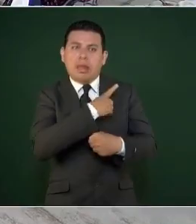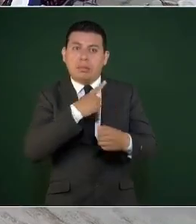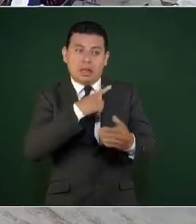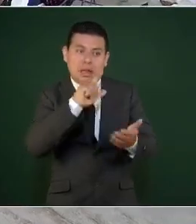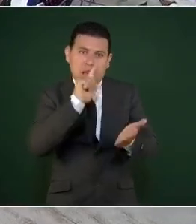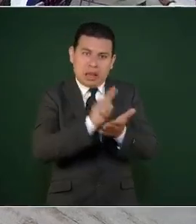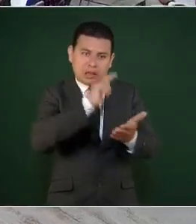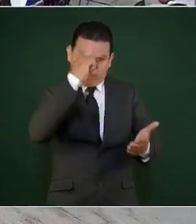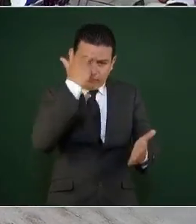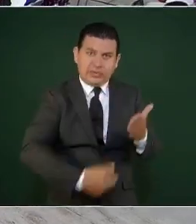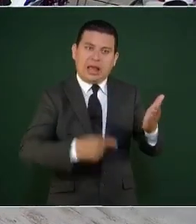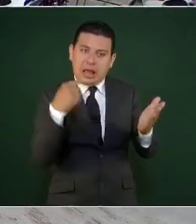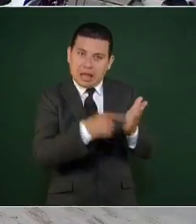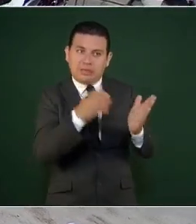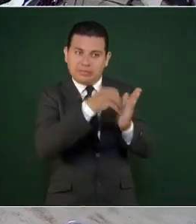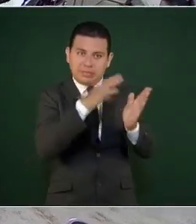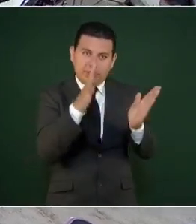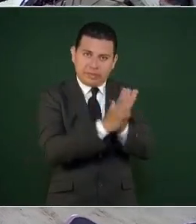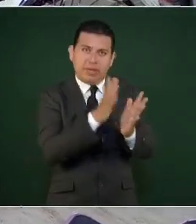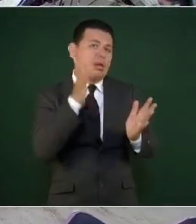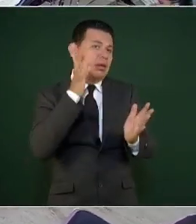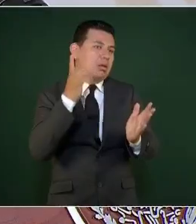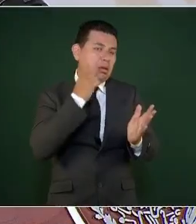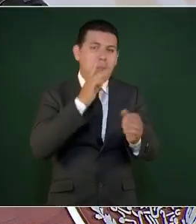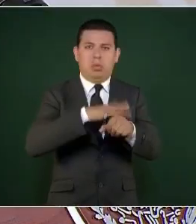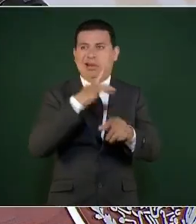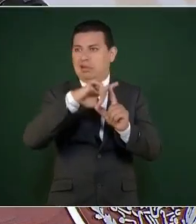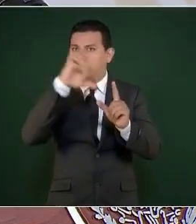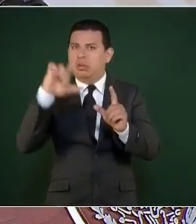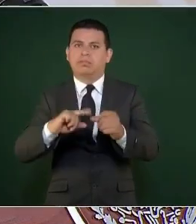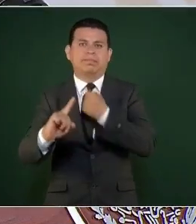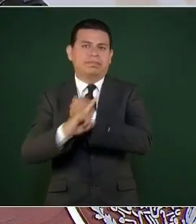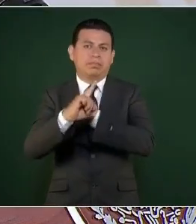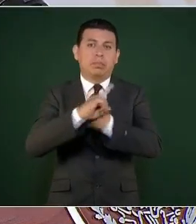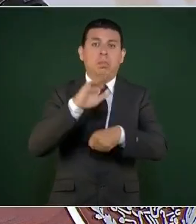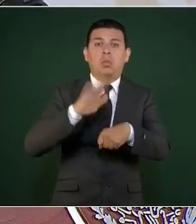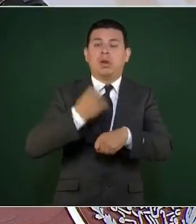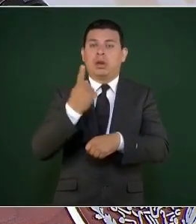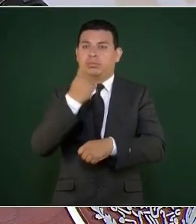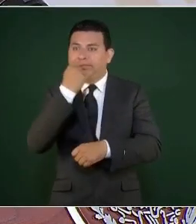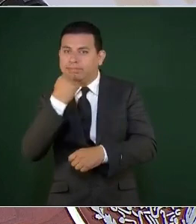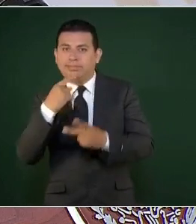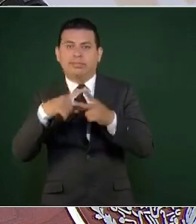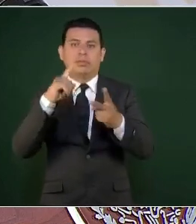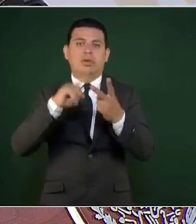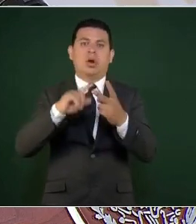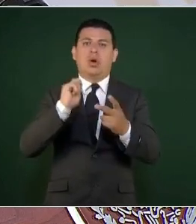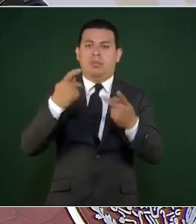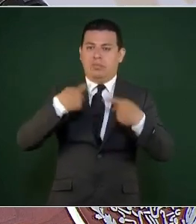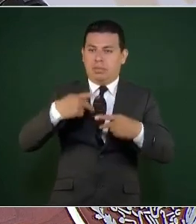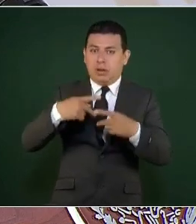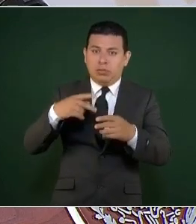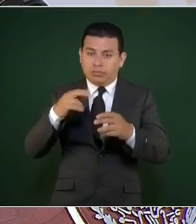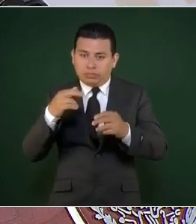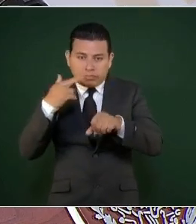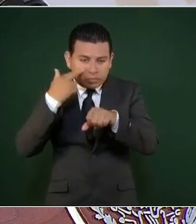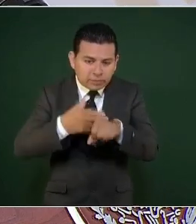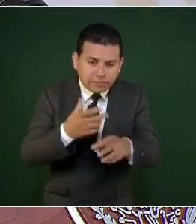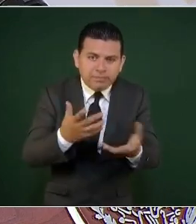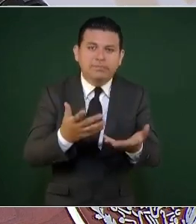todo el país de que a veces cuando la policía o las Fuerzas Armadas detienen